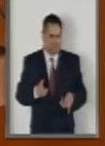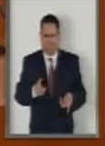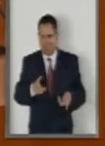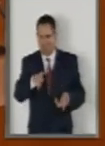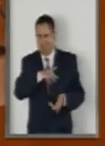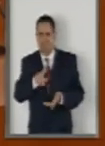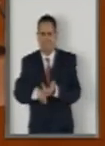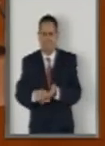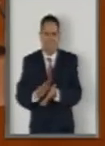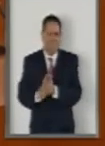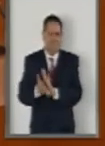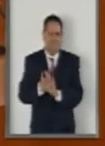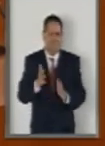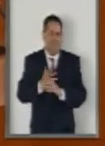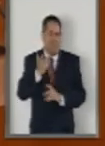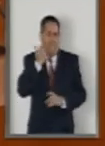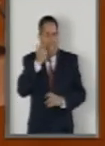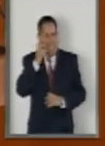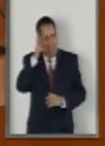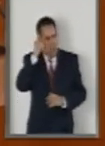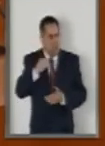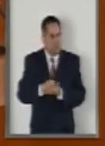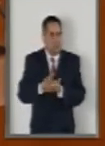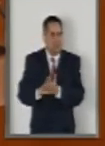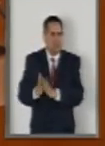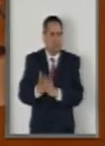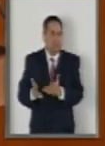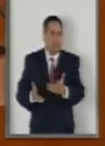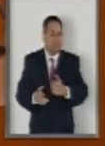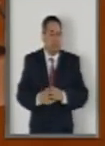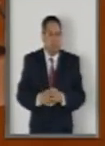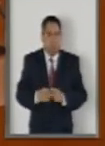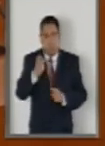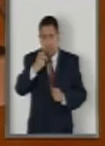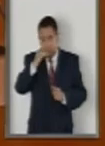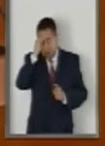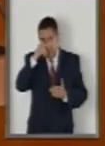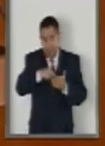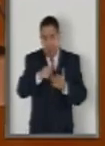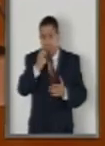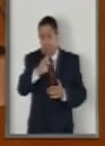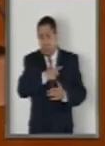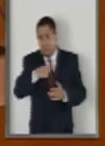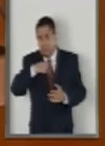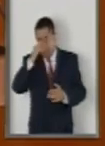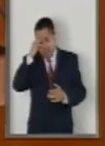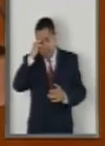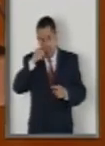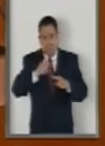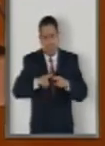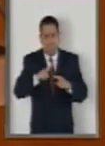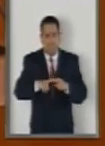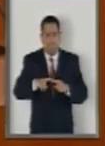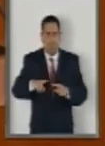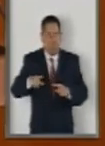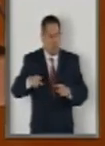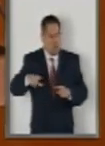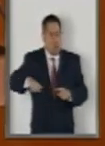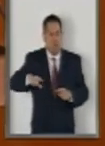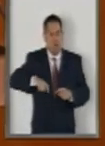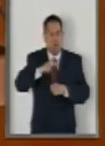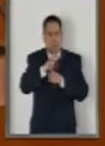arreglados. Yo considero que eso es lo que debería de pensar la oligarquía que gobierna este país,